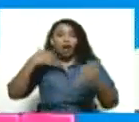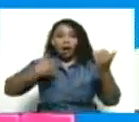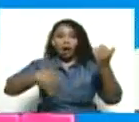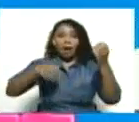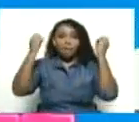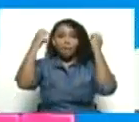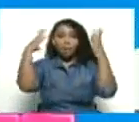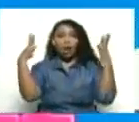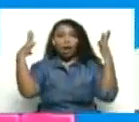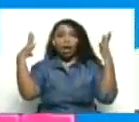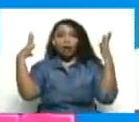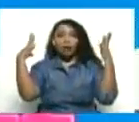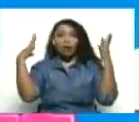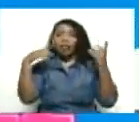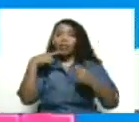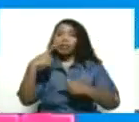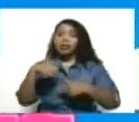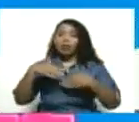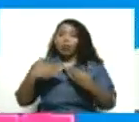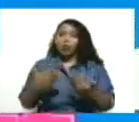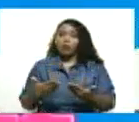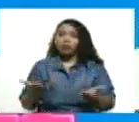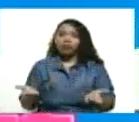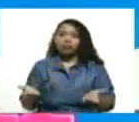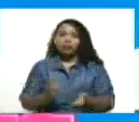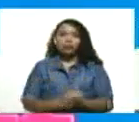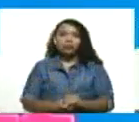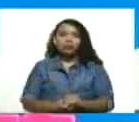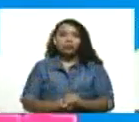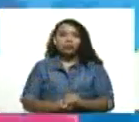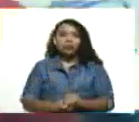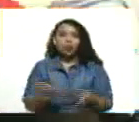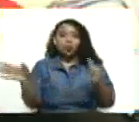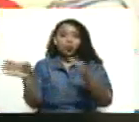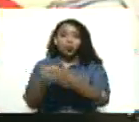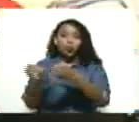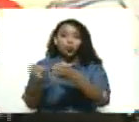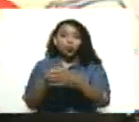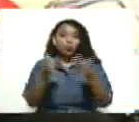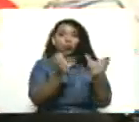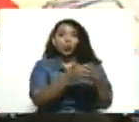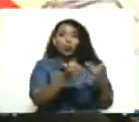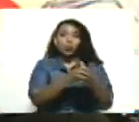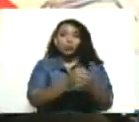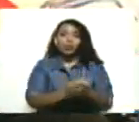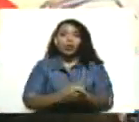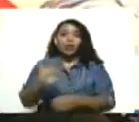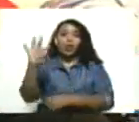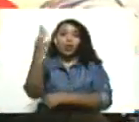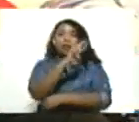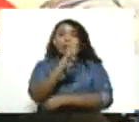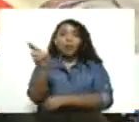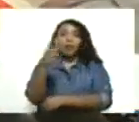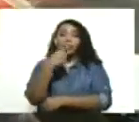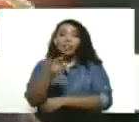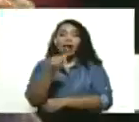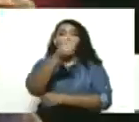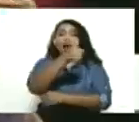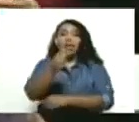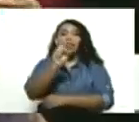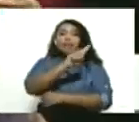mediante el cual las élites de la cuarta República iban cada 17